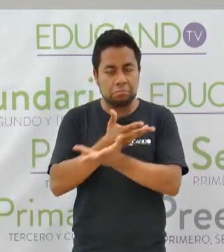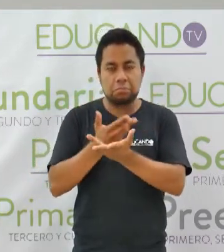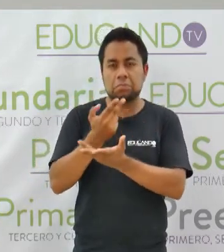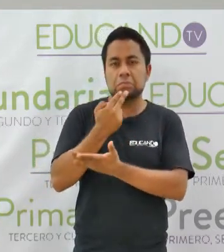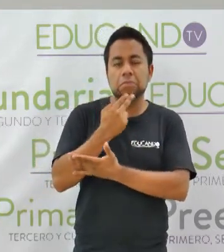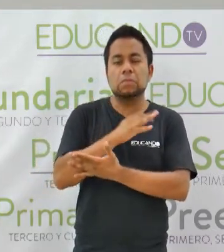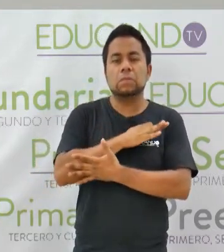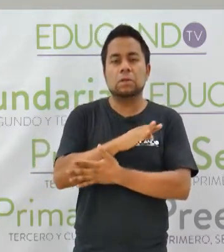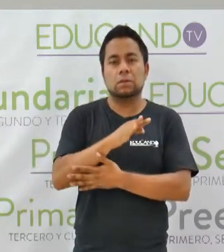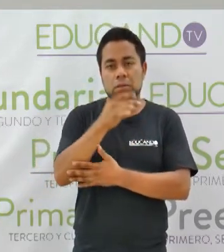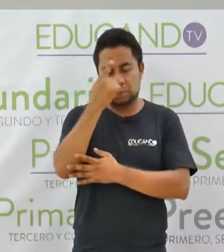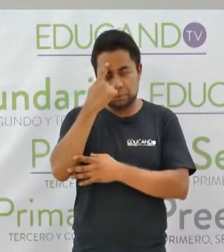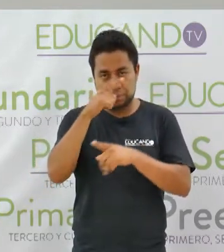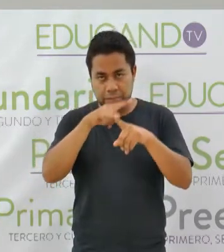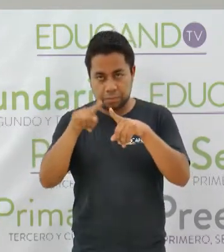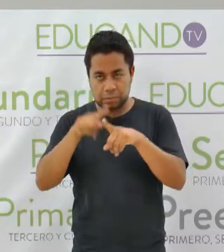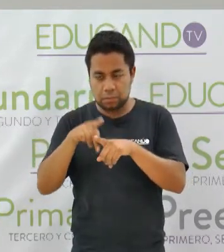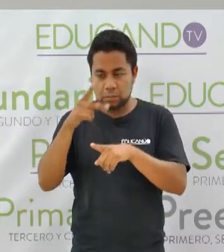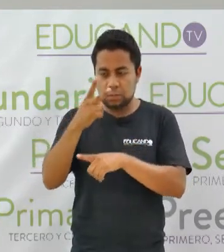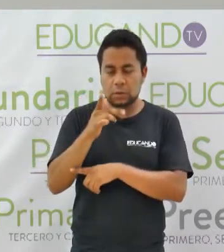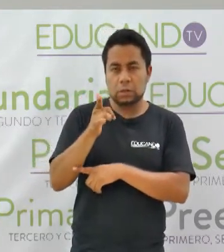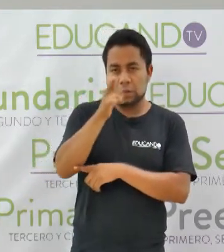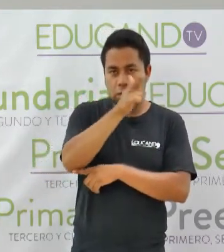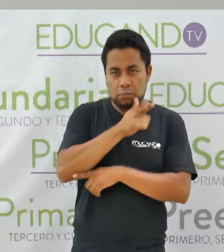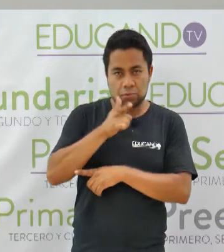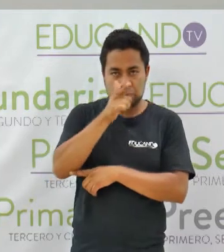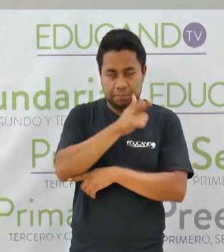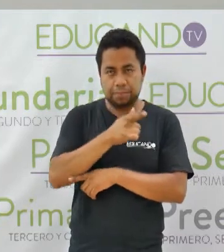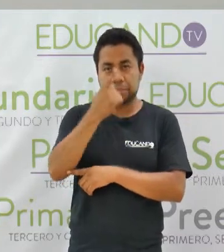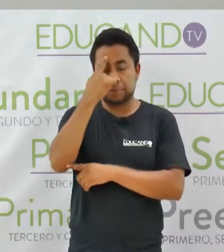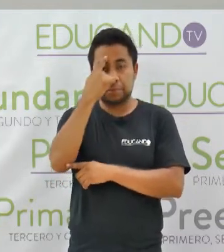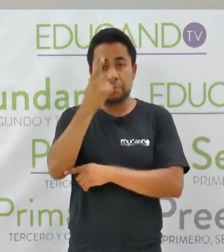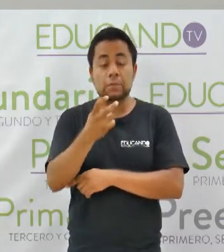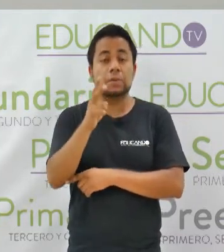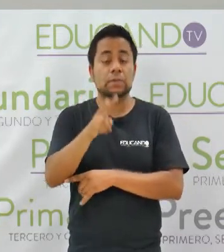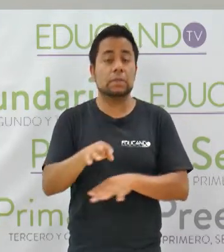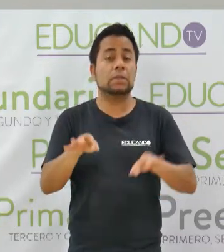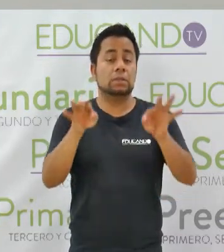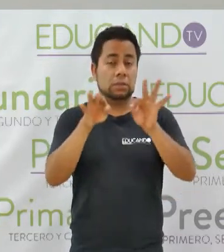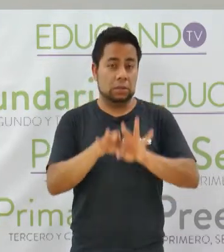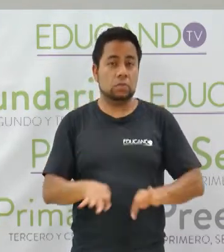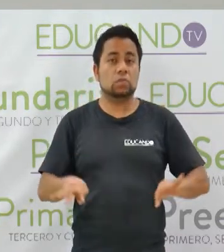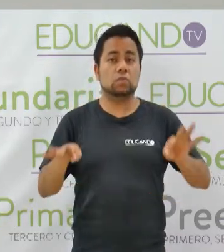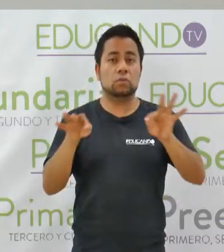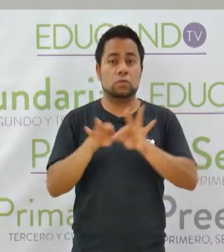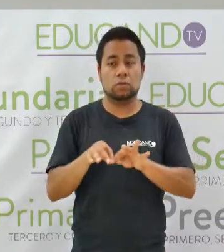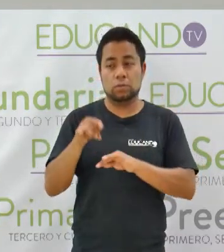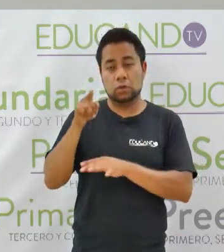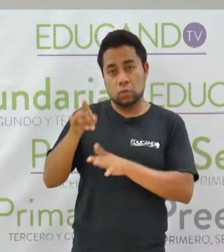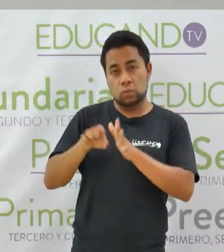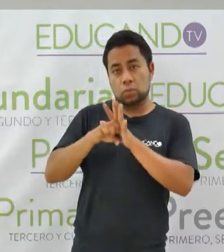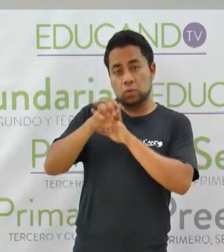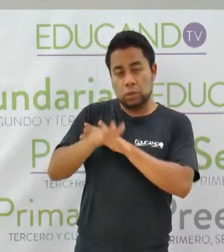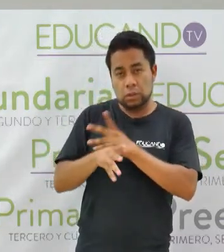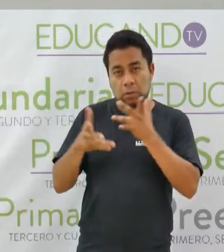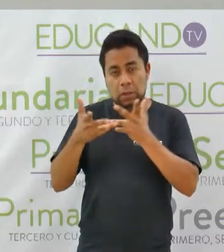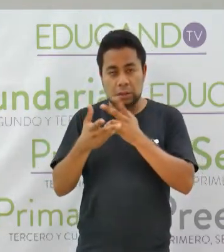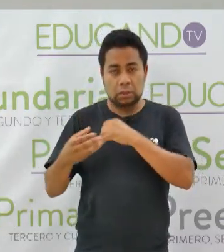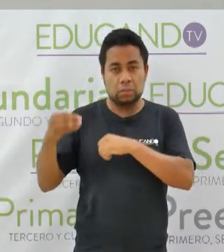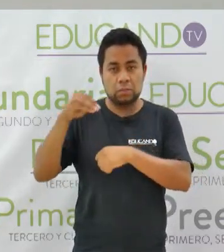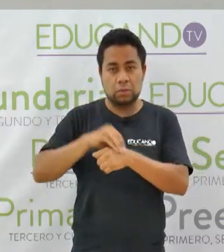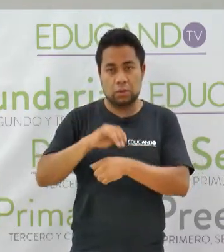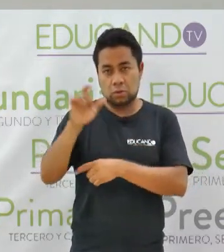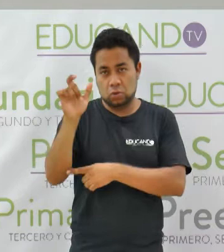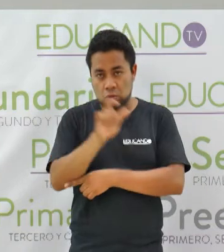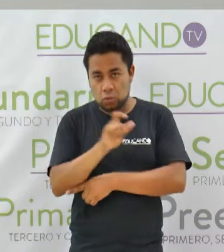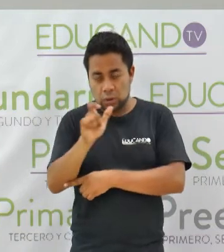tú utilizar estos dos tipos de lenguaje. Para eso es parte fundamental que tú puedas